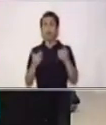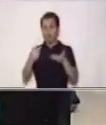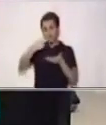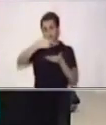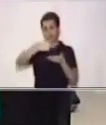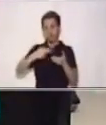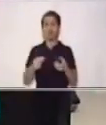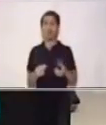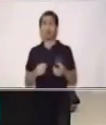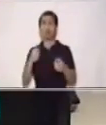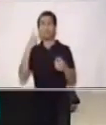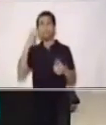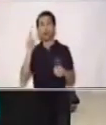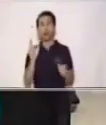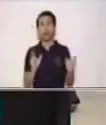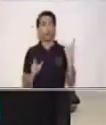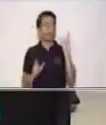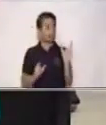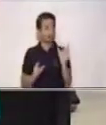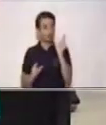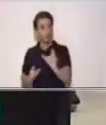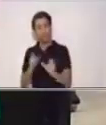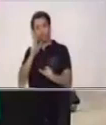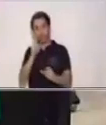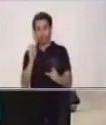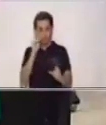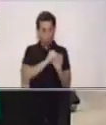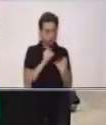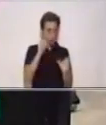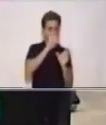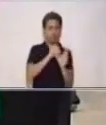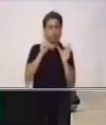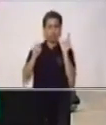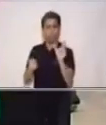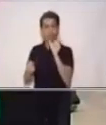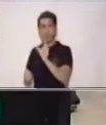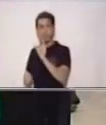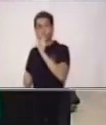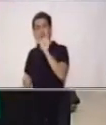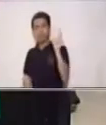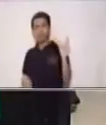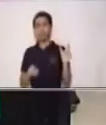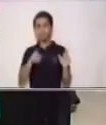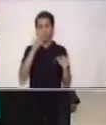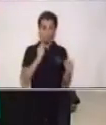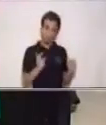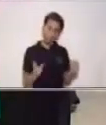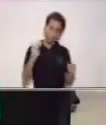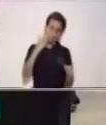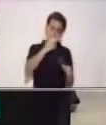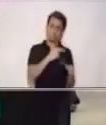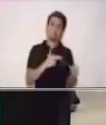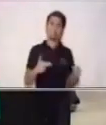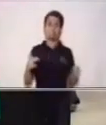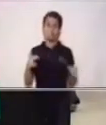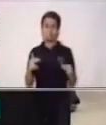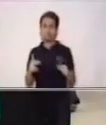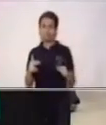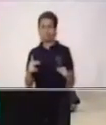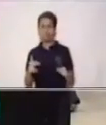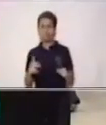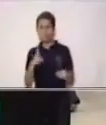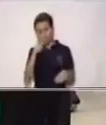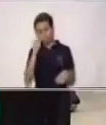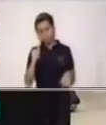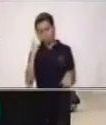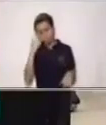puedes utilizar papel de reciclaje, hojas que ya has utilizado anteriormente, las podemos cortar para fomentar también el reciclaje y puedes